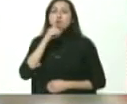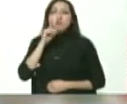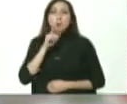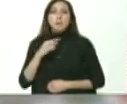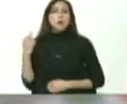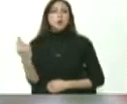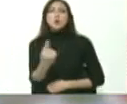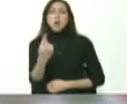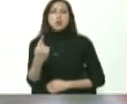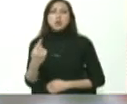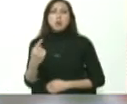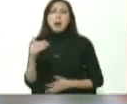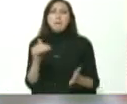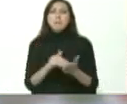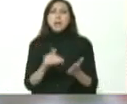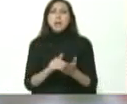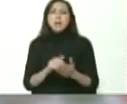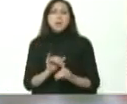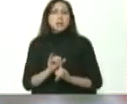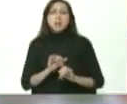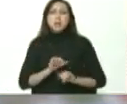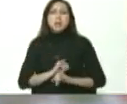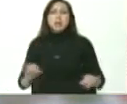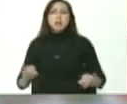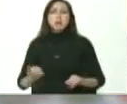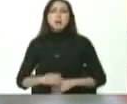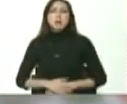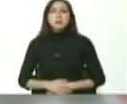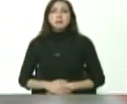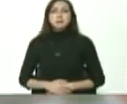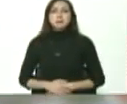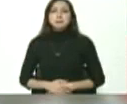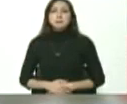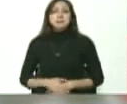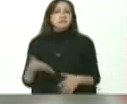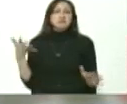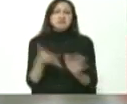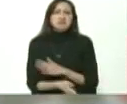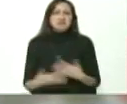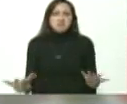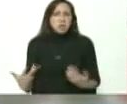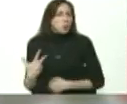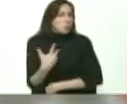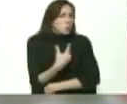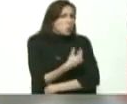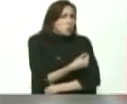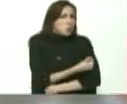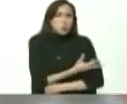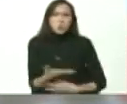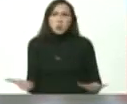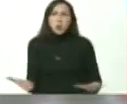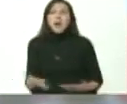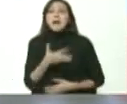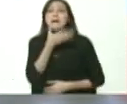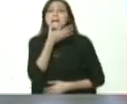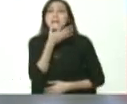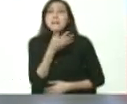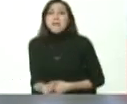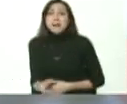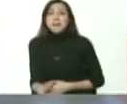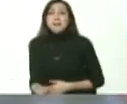sola dosis. Quiere decir que con una sola dosis eso va a facilitar la